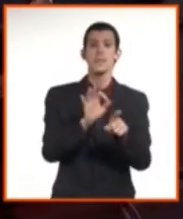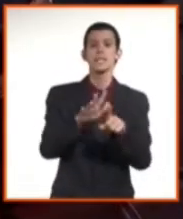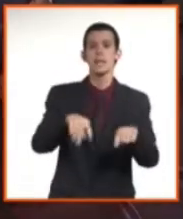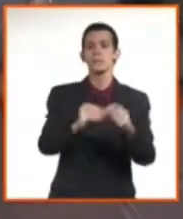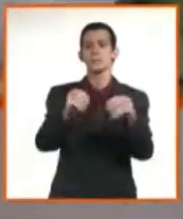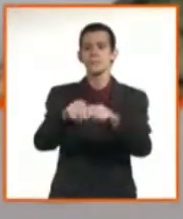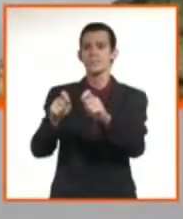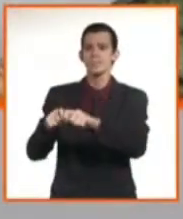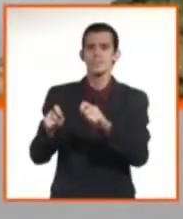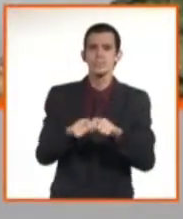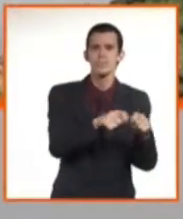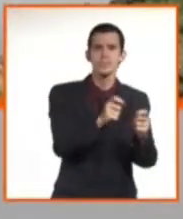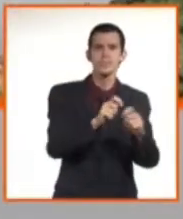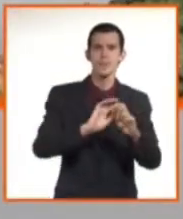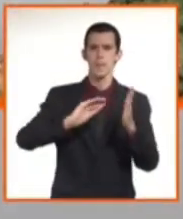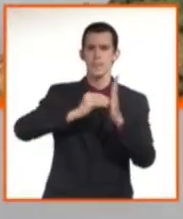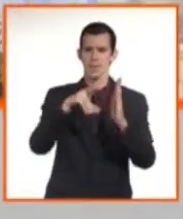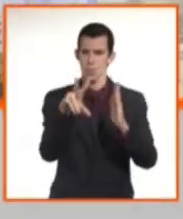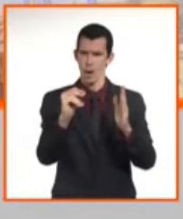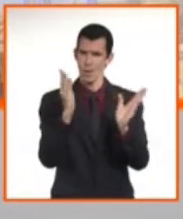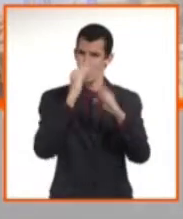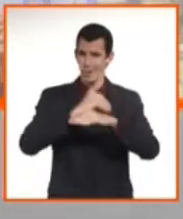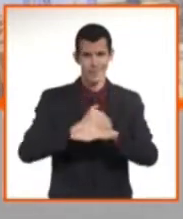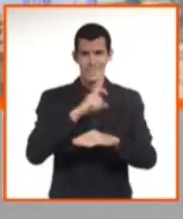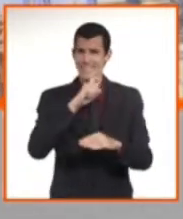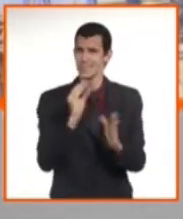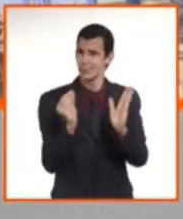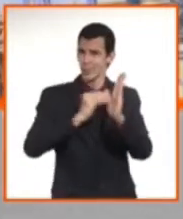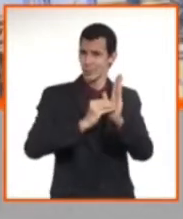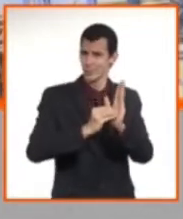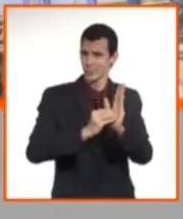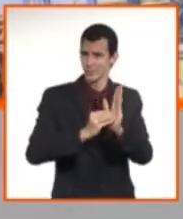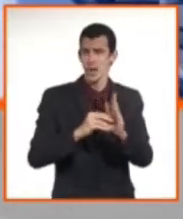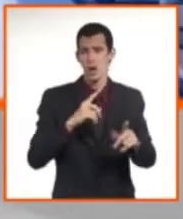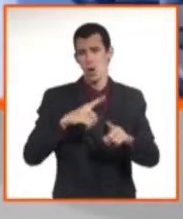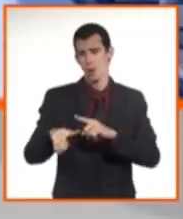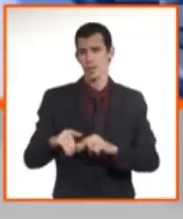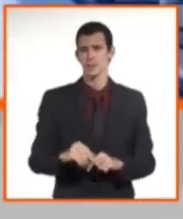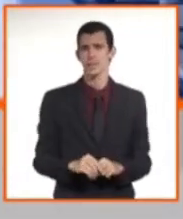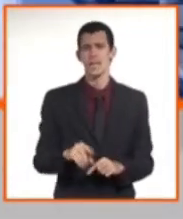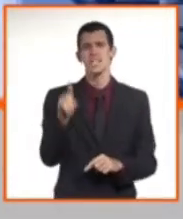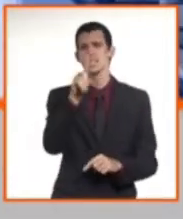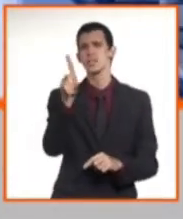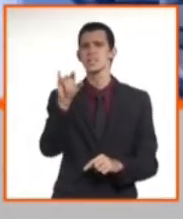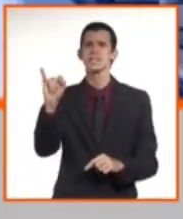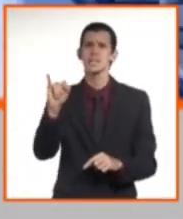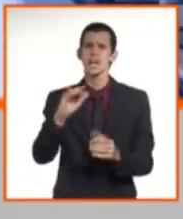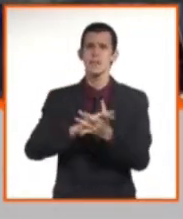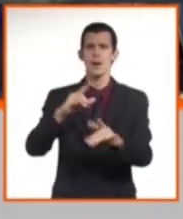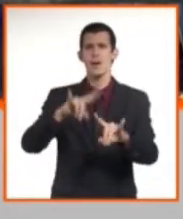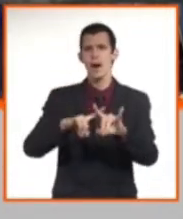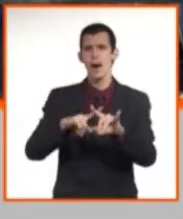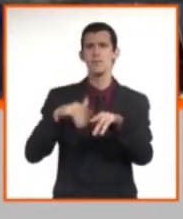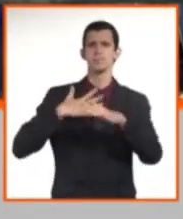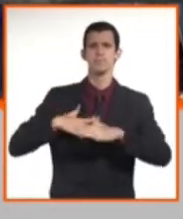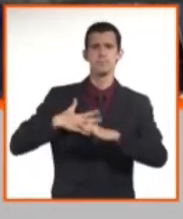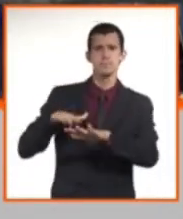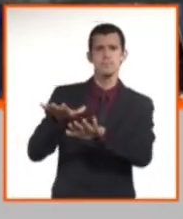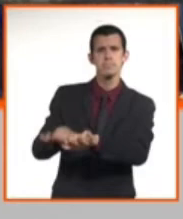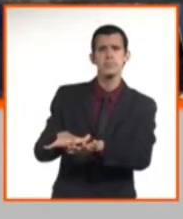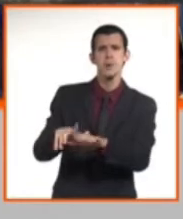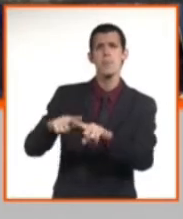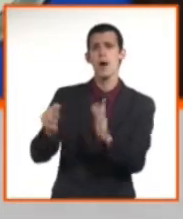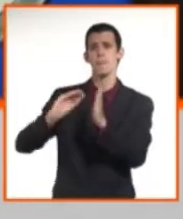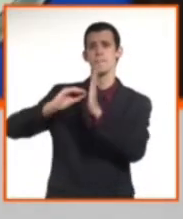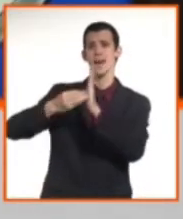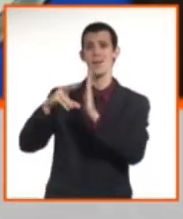Otros 118 megawatts en grupos que están detenidos esperando mantenimiento, también esperando por las piezas de repuesto,